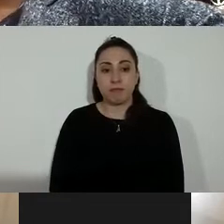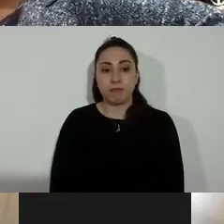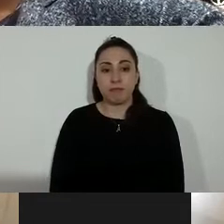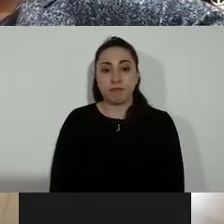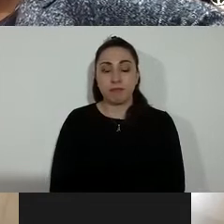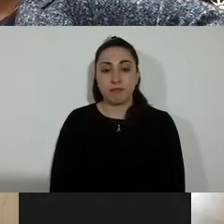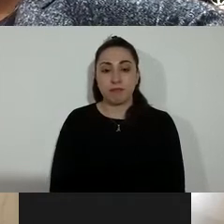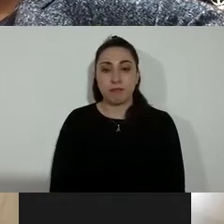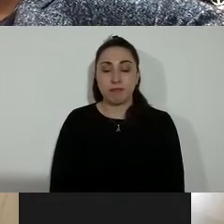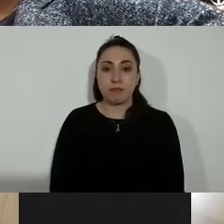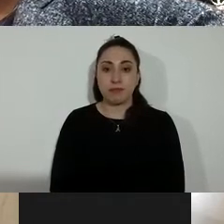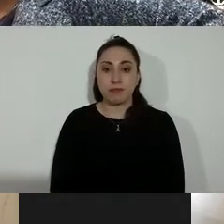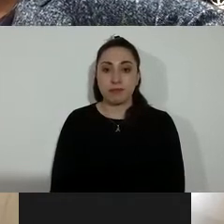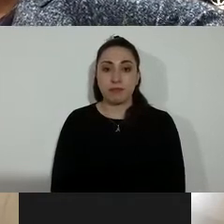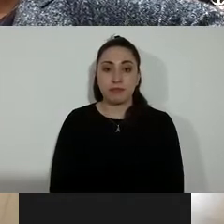Gracias, diputado.